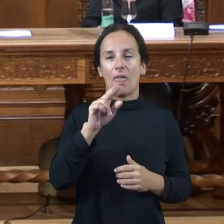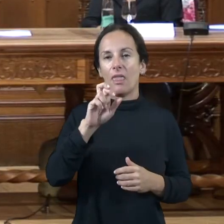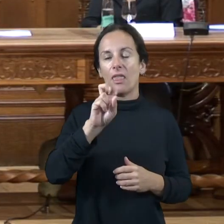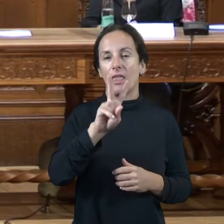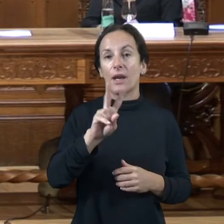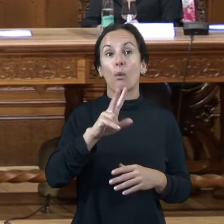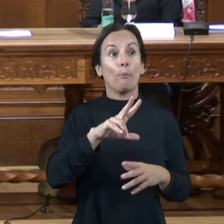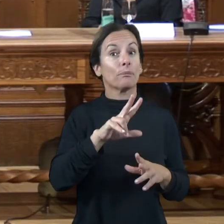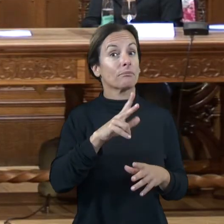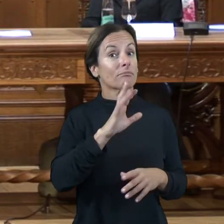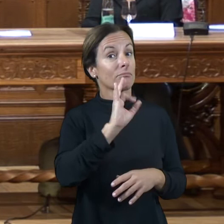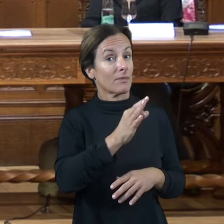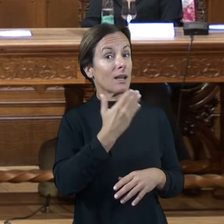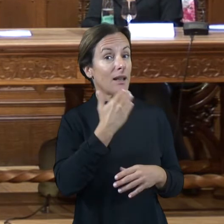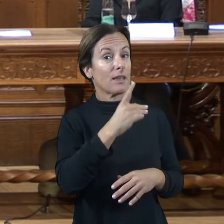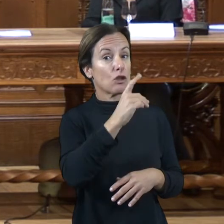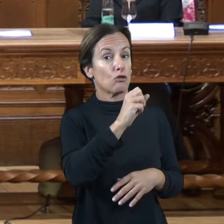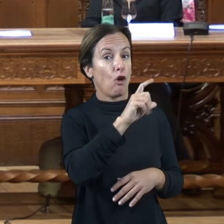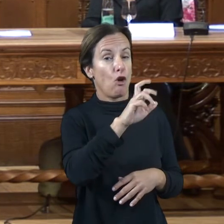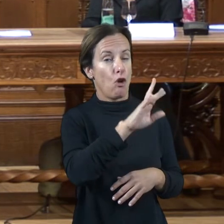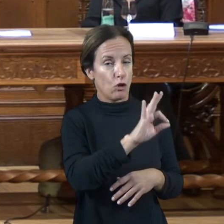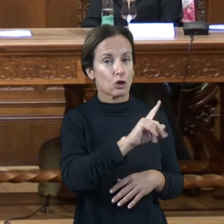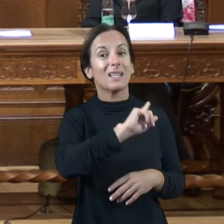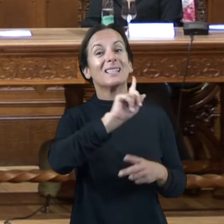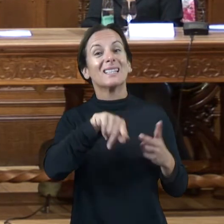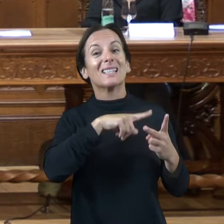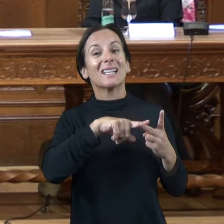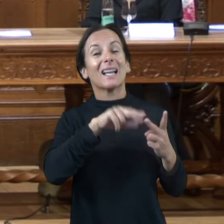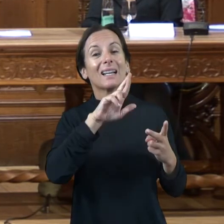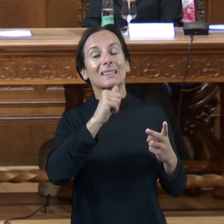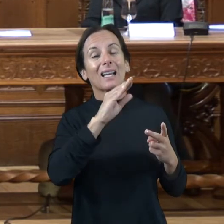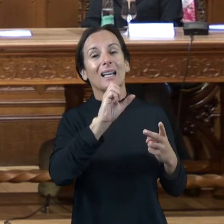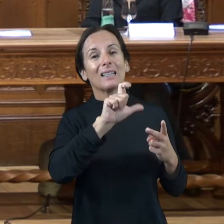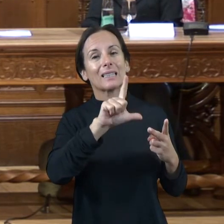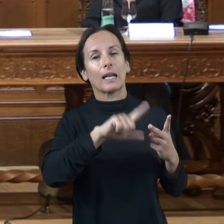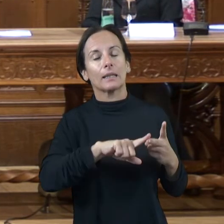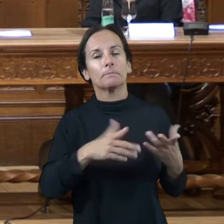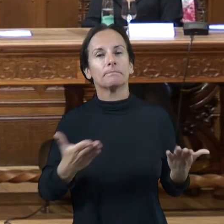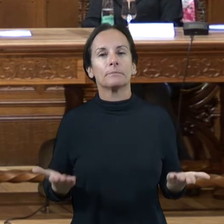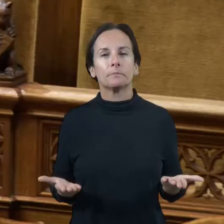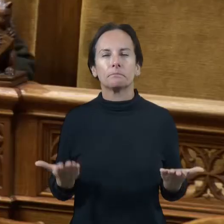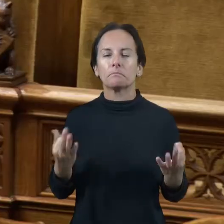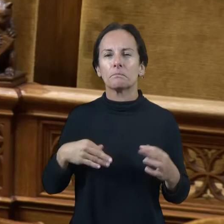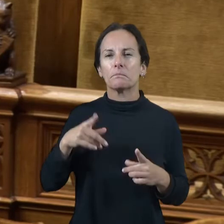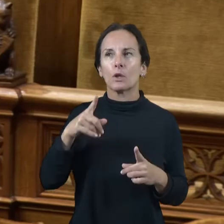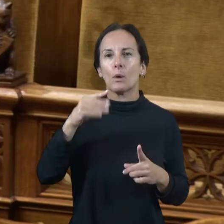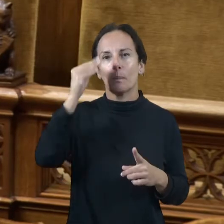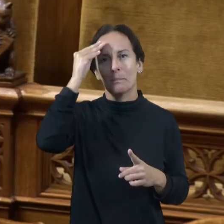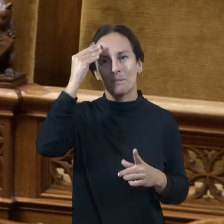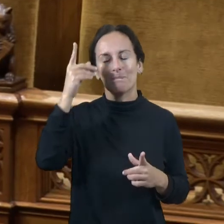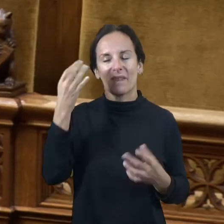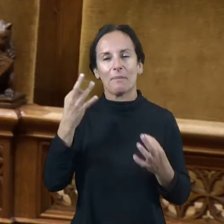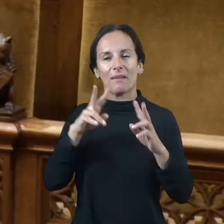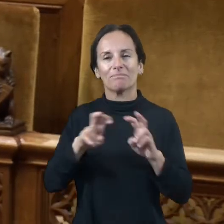Carolina de Lors y la Raquel yo creo que la nuestra obligación sería hacer un estudi para erradicar la